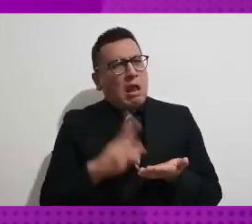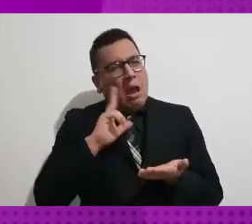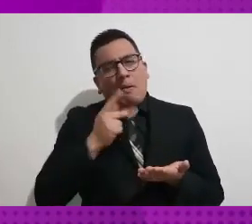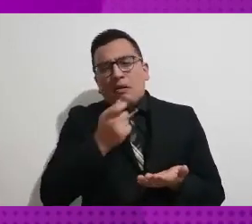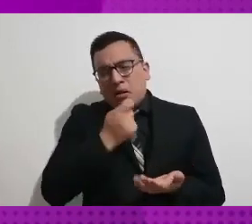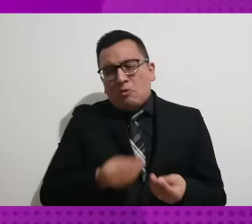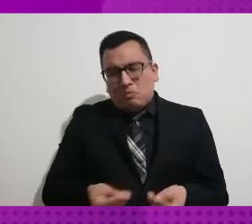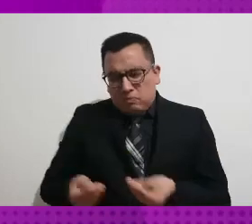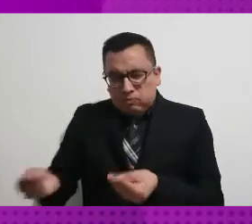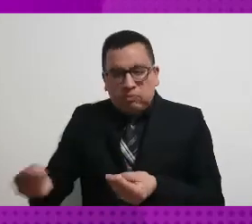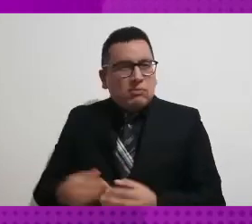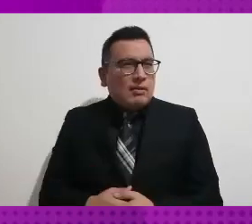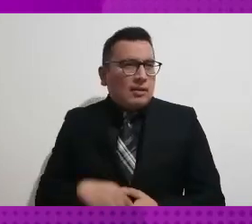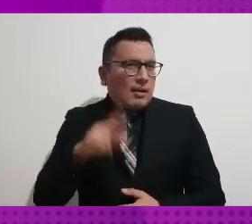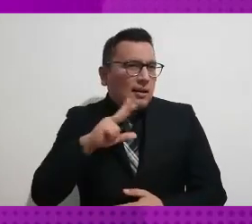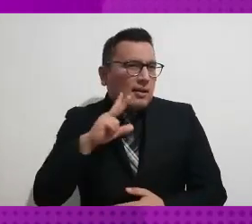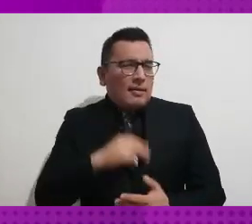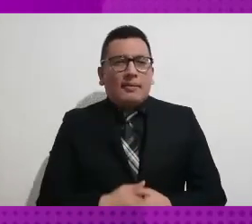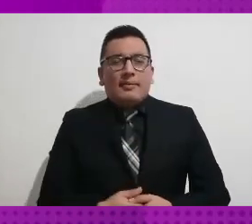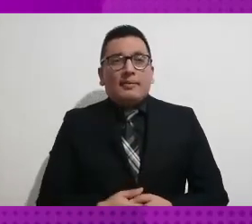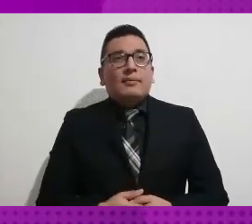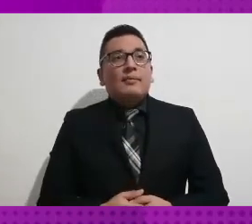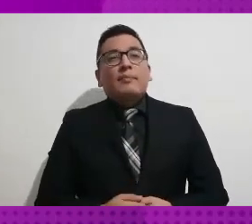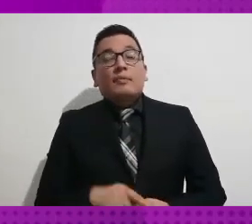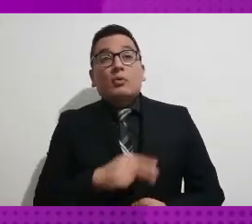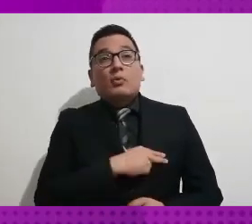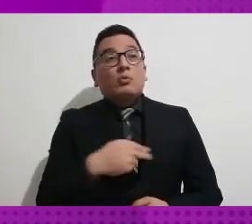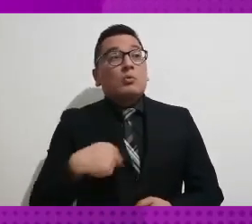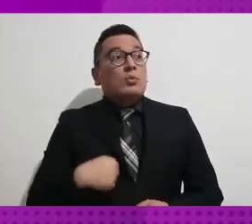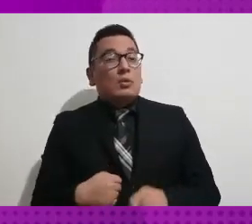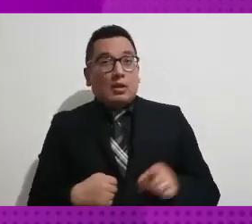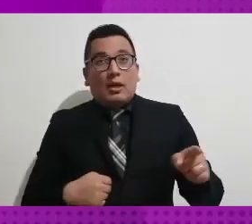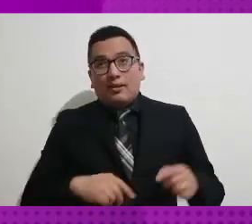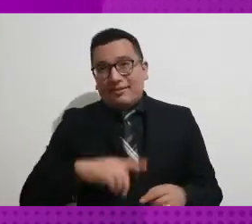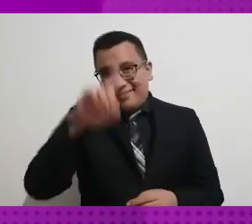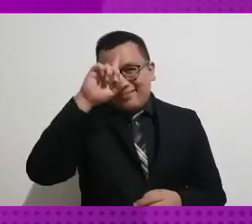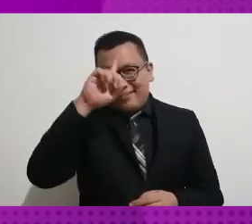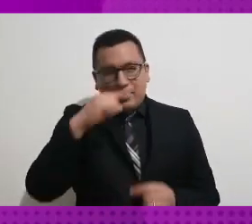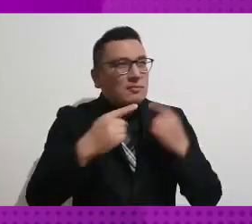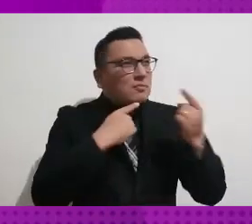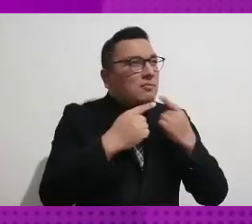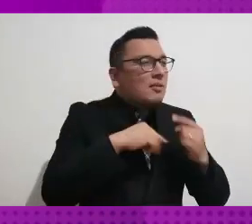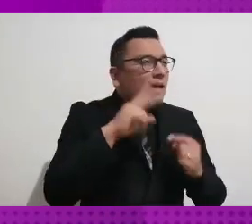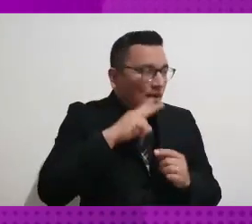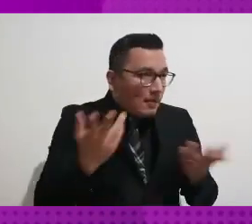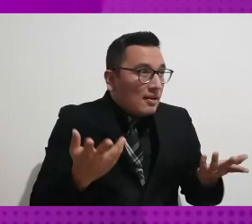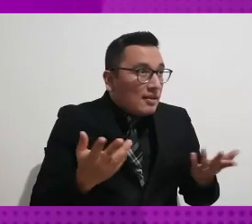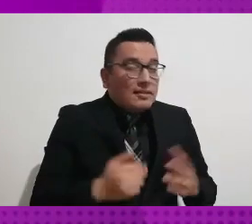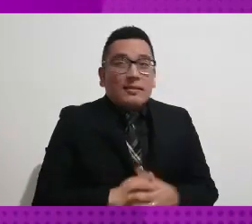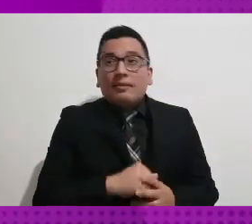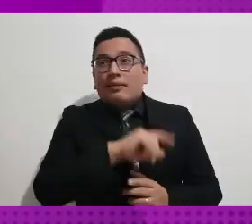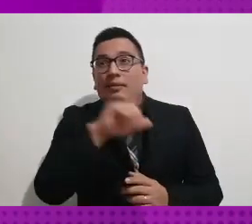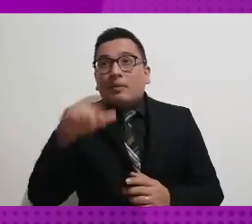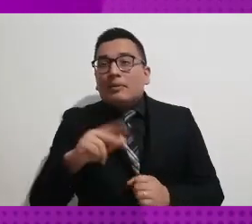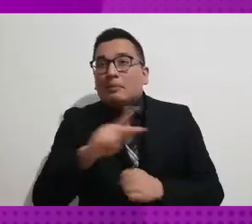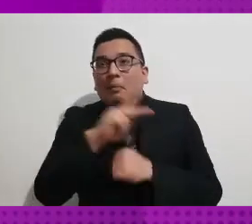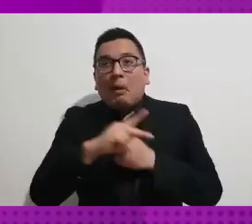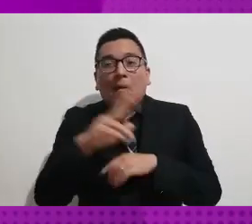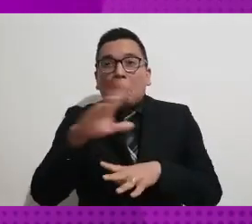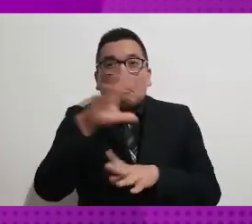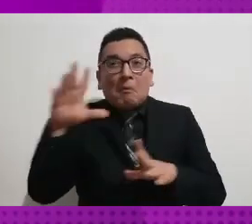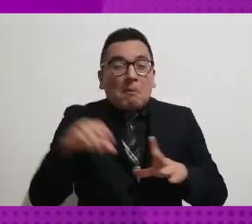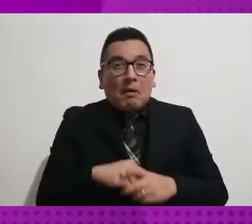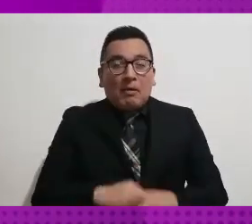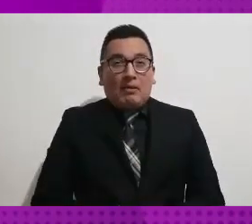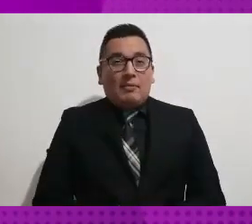luego, bueno, obviamente luego pasa a capacitación para que se hiciera a nivel nacional. Entonces, el hecho